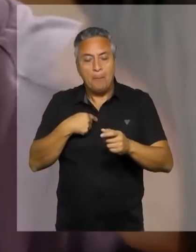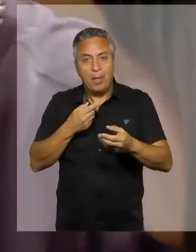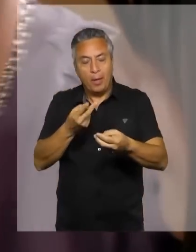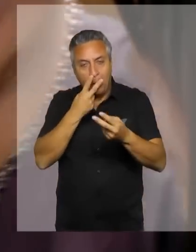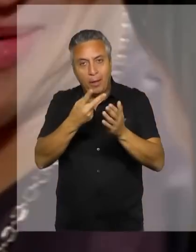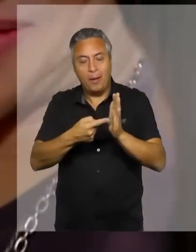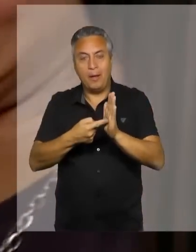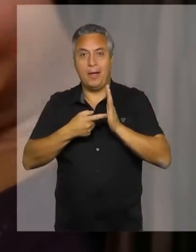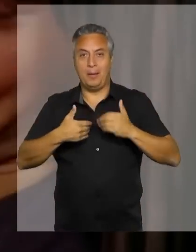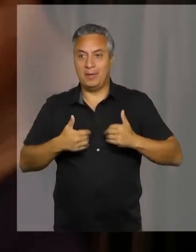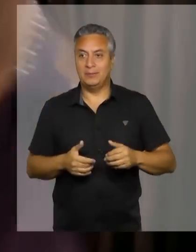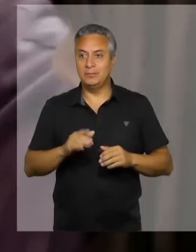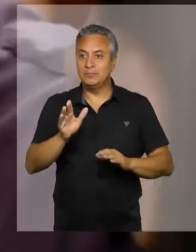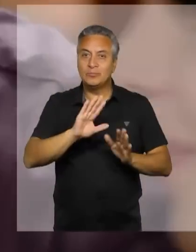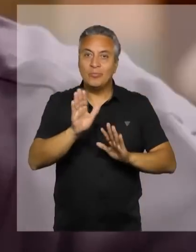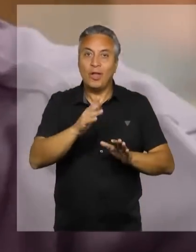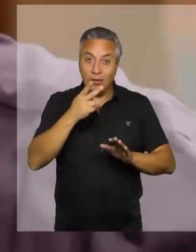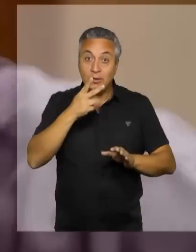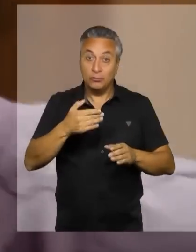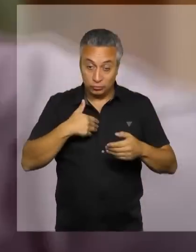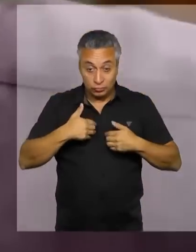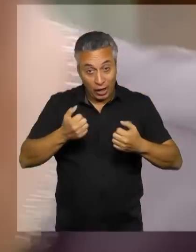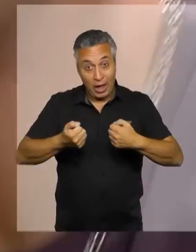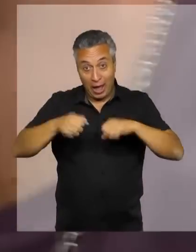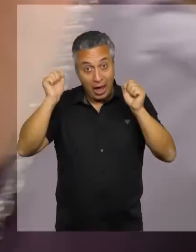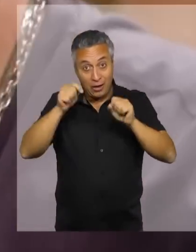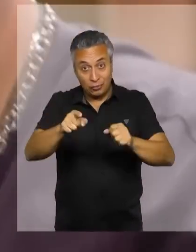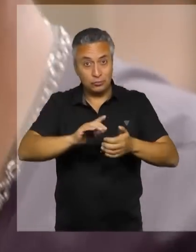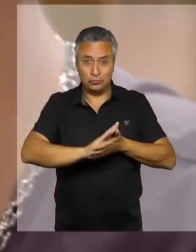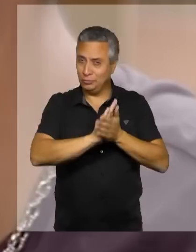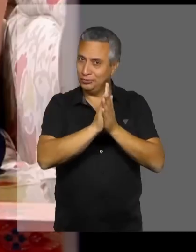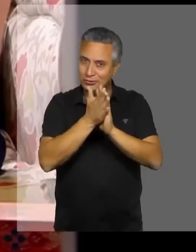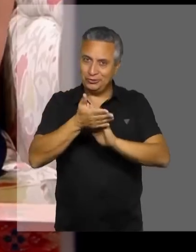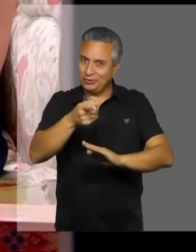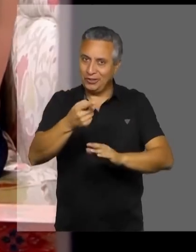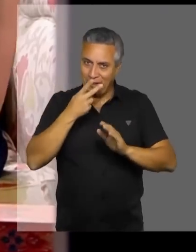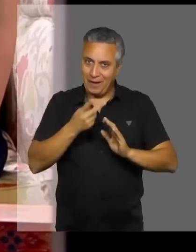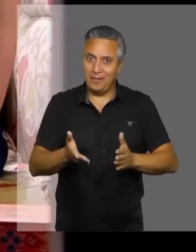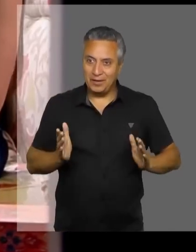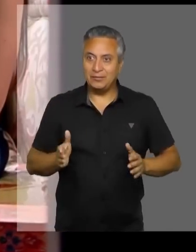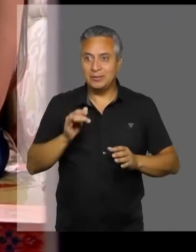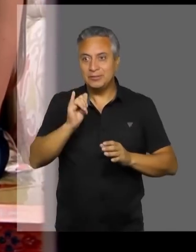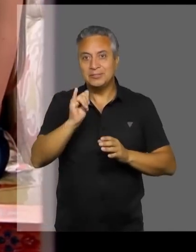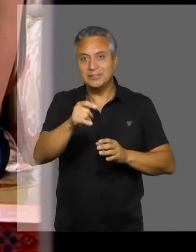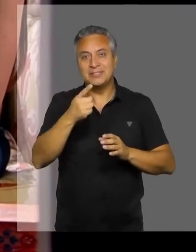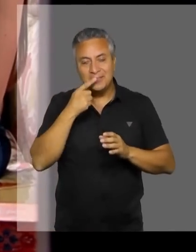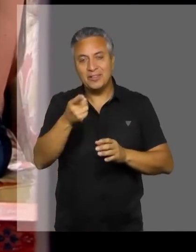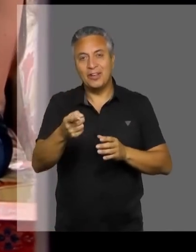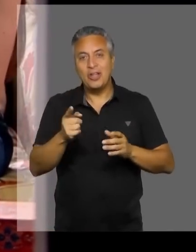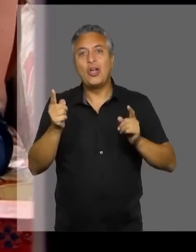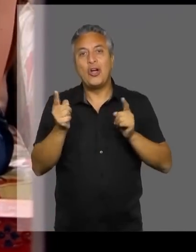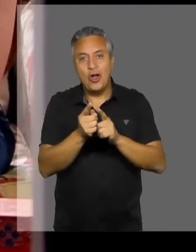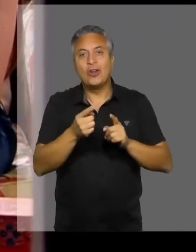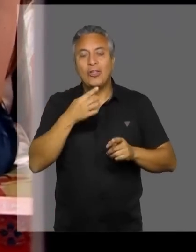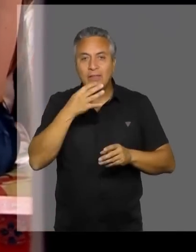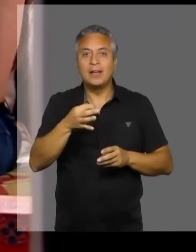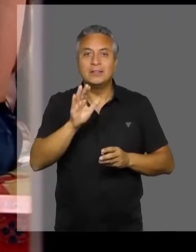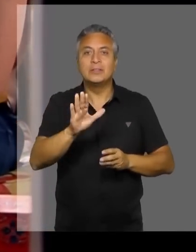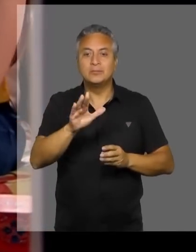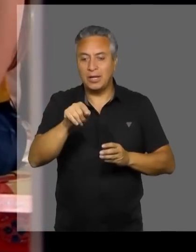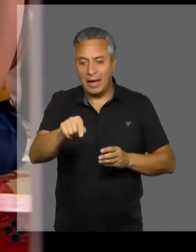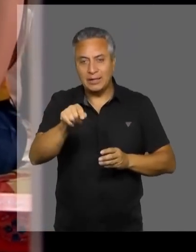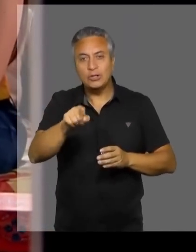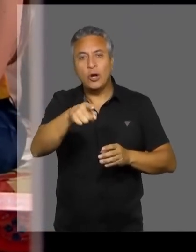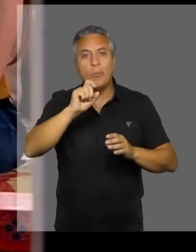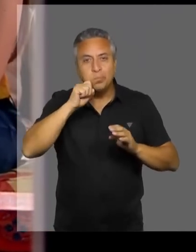No, si no es tan íntimo, más que si yo gano, todos van a ver el video, ¿no? Sí, pero si no estoy hablando del corto, tonto. Me refiero a esto, a tus razones.